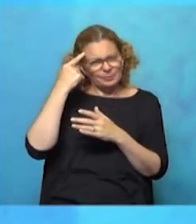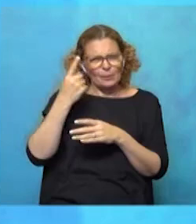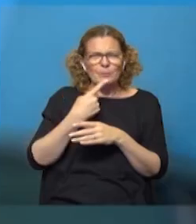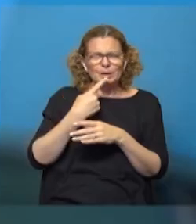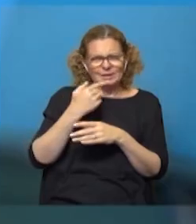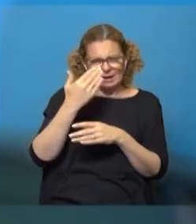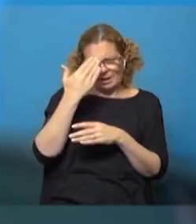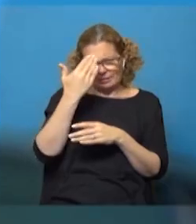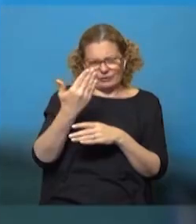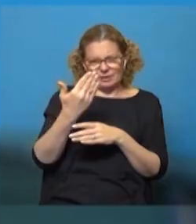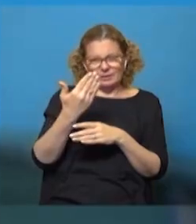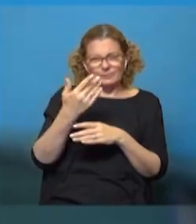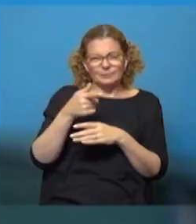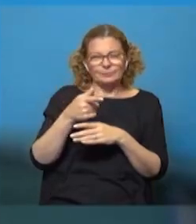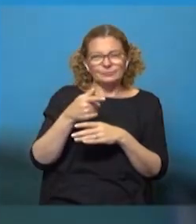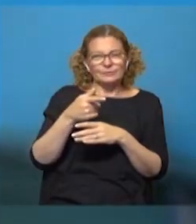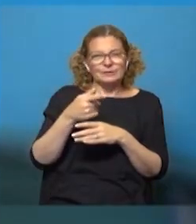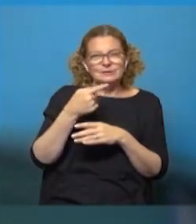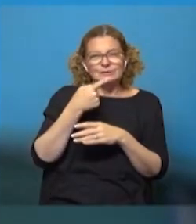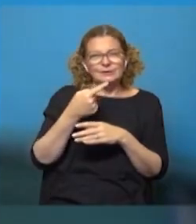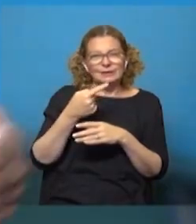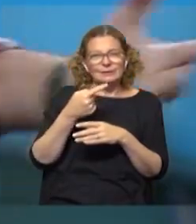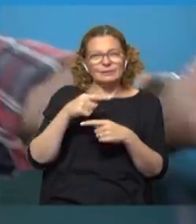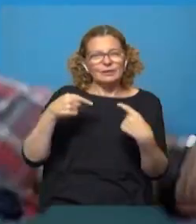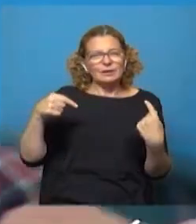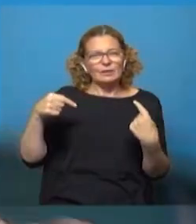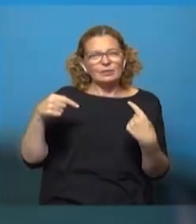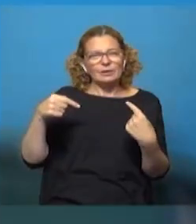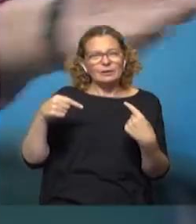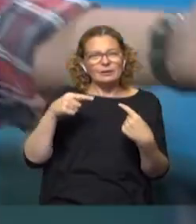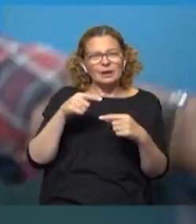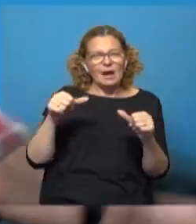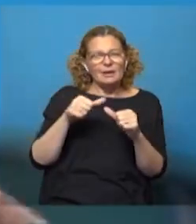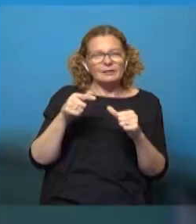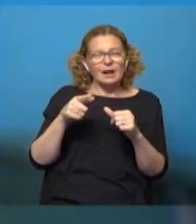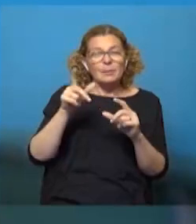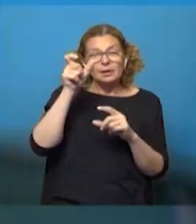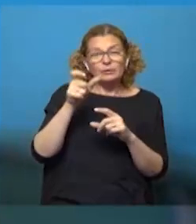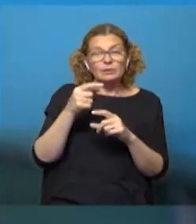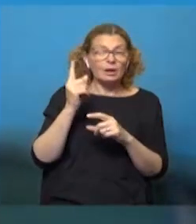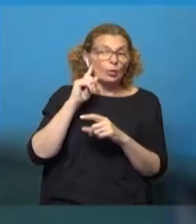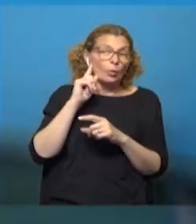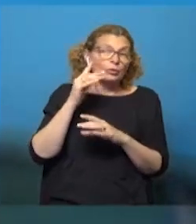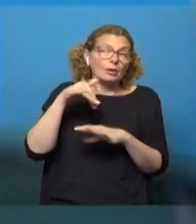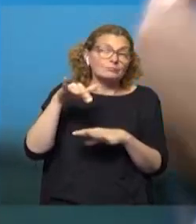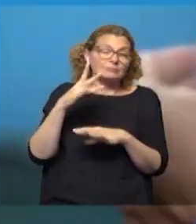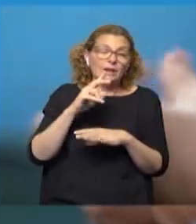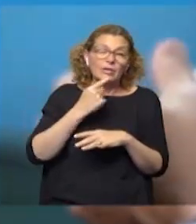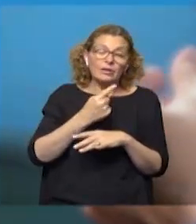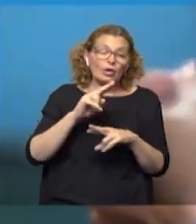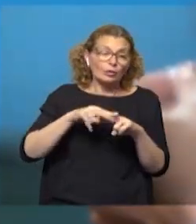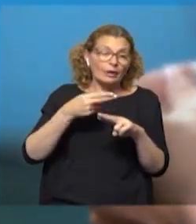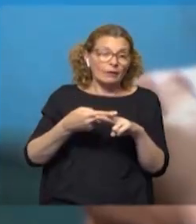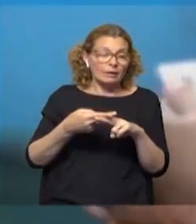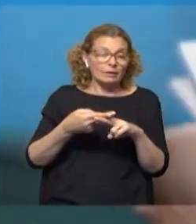tenés sobre eso son de ese tipo de cosas que digamos bueno funcionan hay gente que les presta oído y lo repite